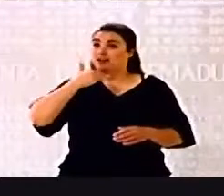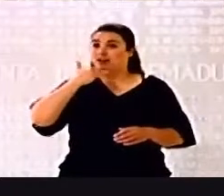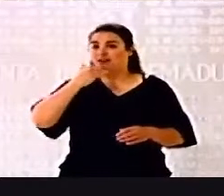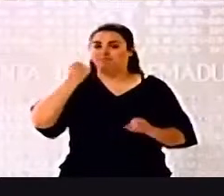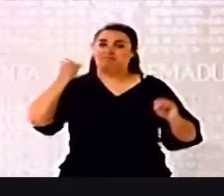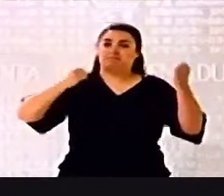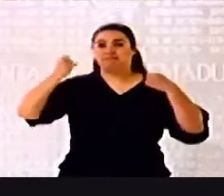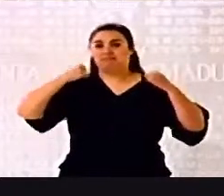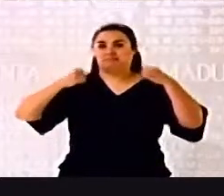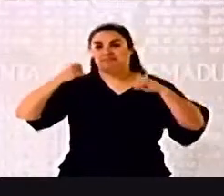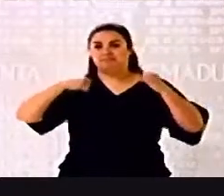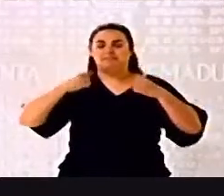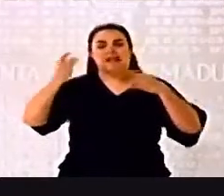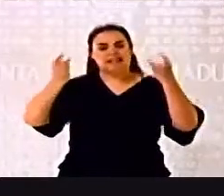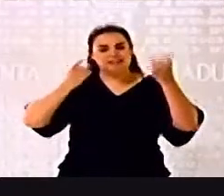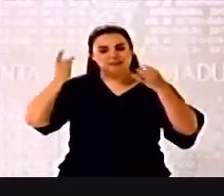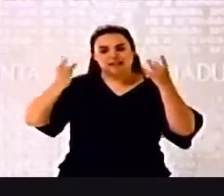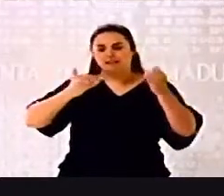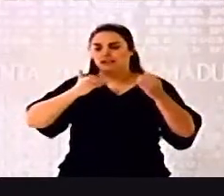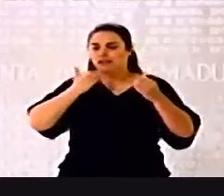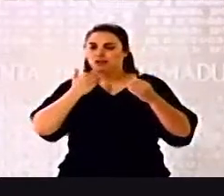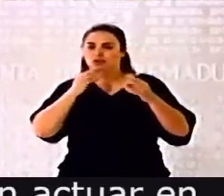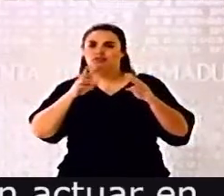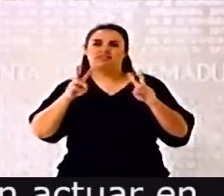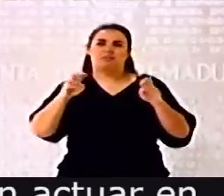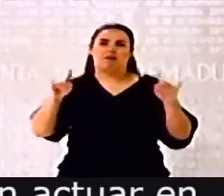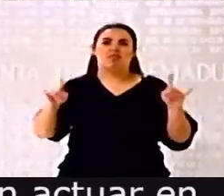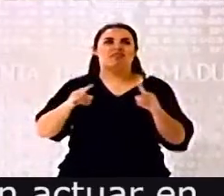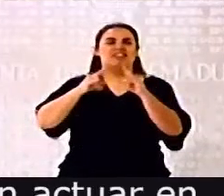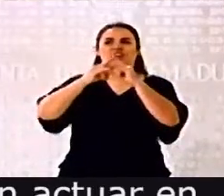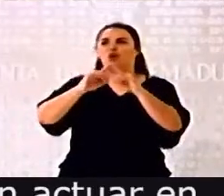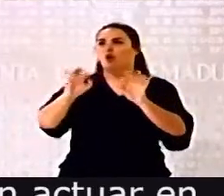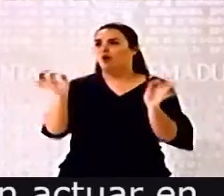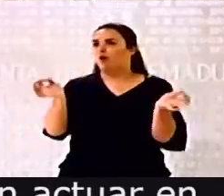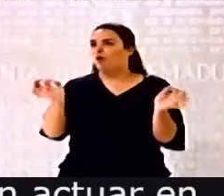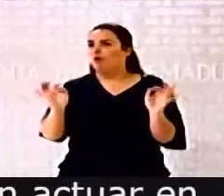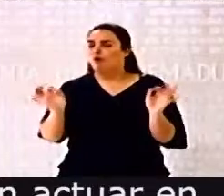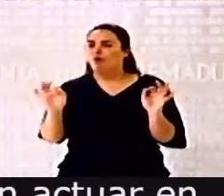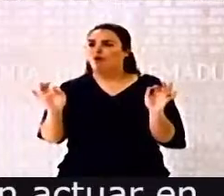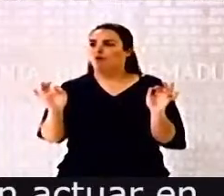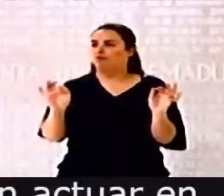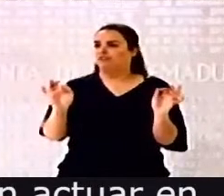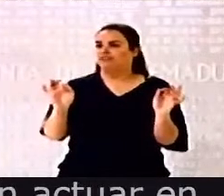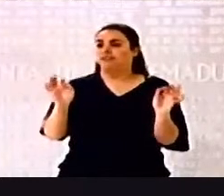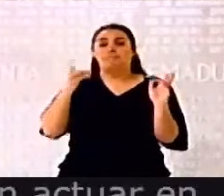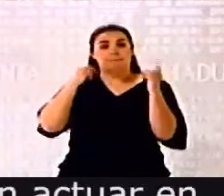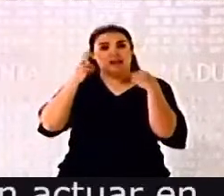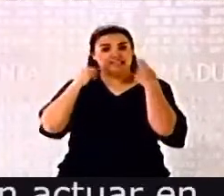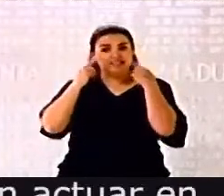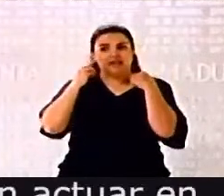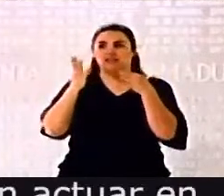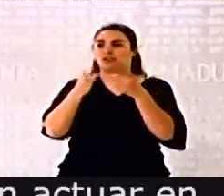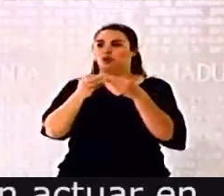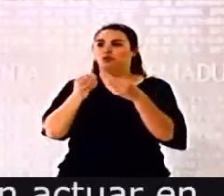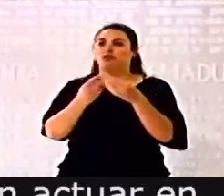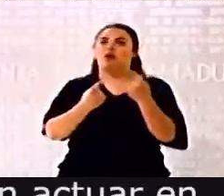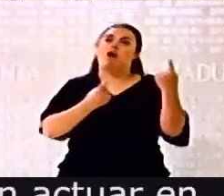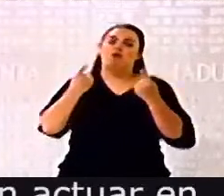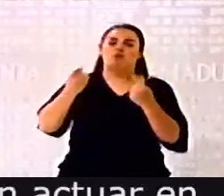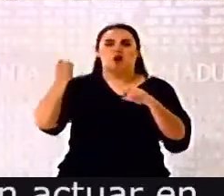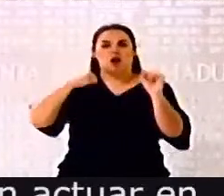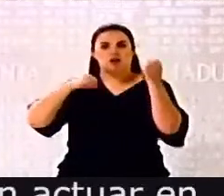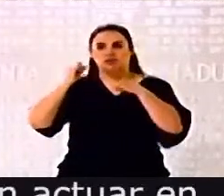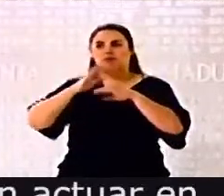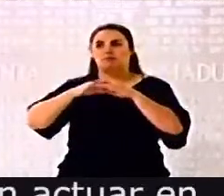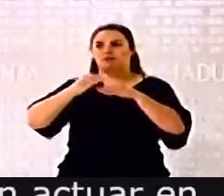actuar en determinadas actividades circenses, o me estoy refiriendo a el maquillaje que utilizan determinados actores